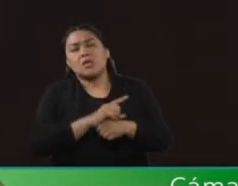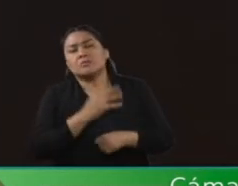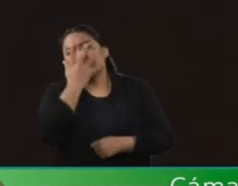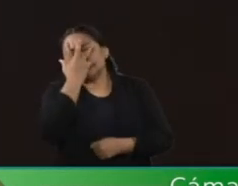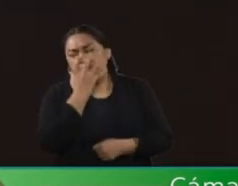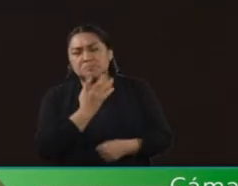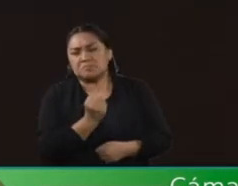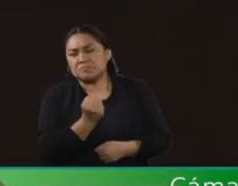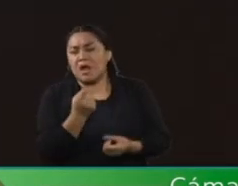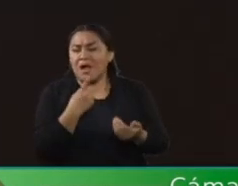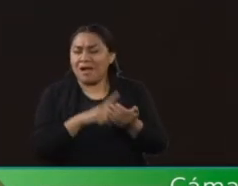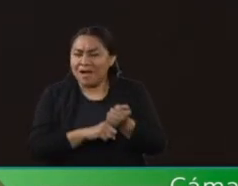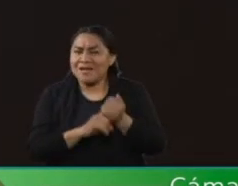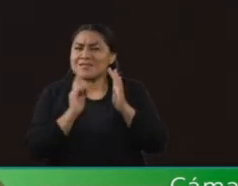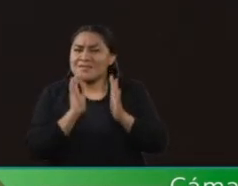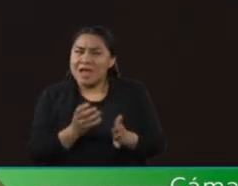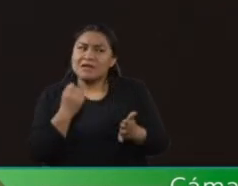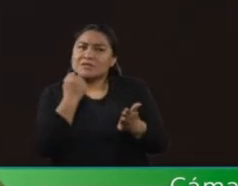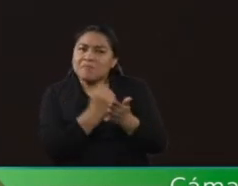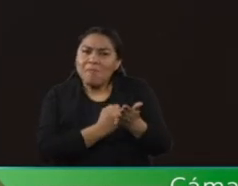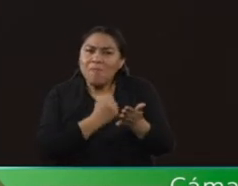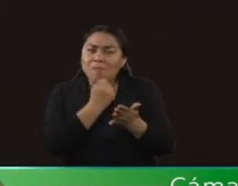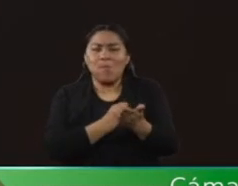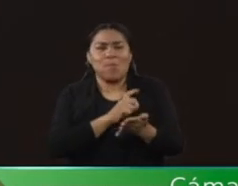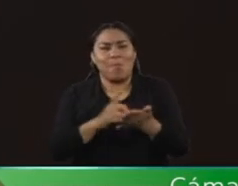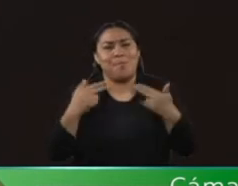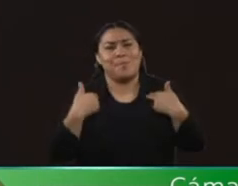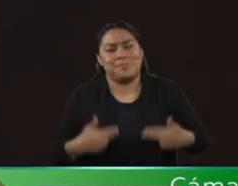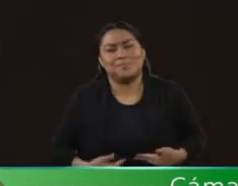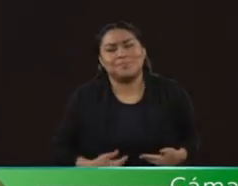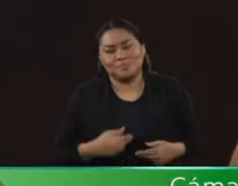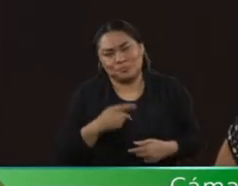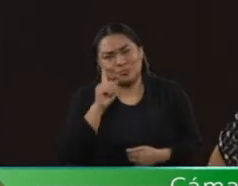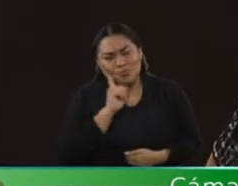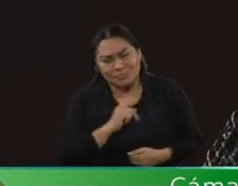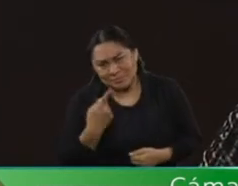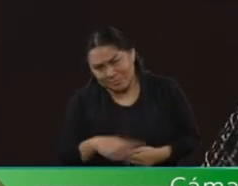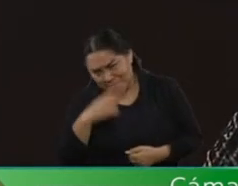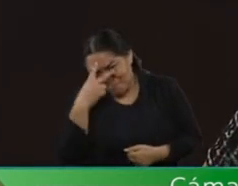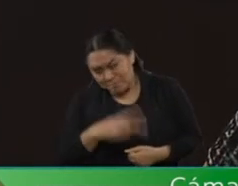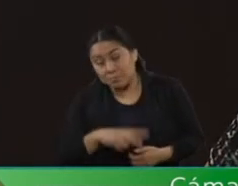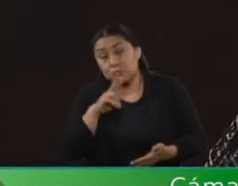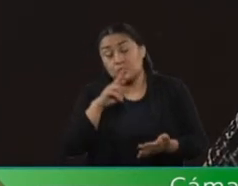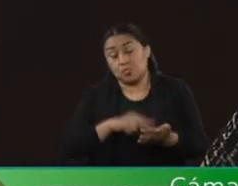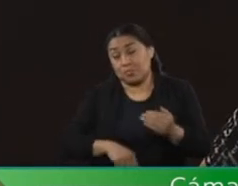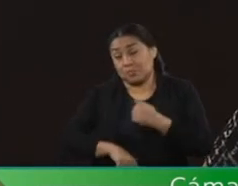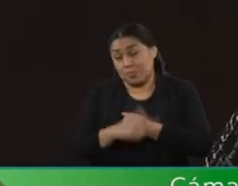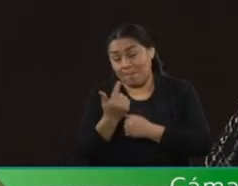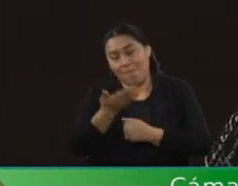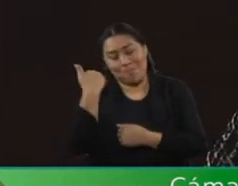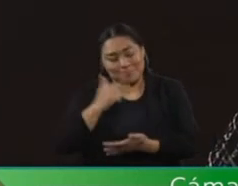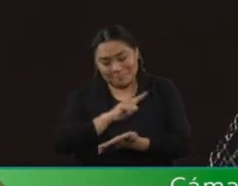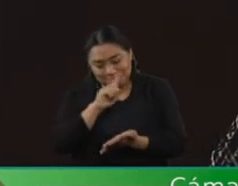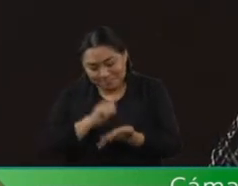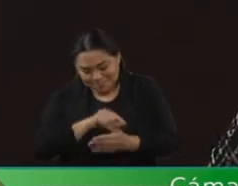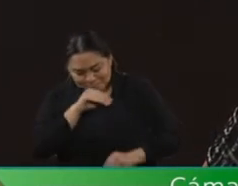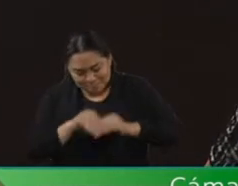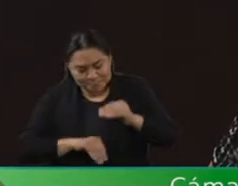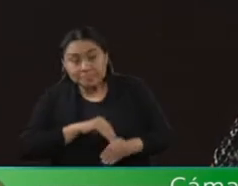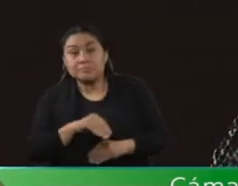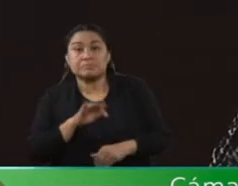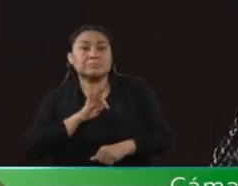los derechos humanos de las mujeres en este país. En 2011, la reforma en materia de derechos humanos permitió que las